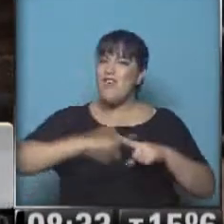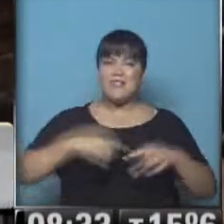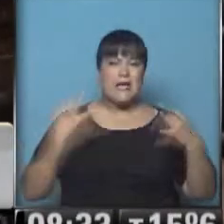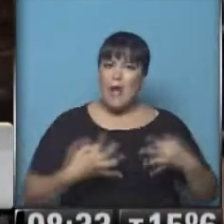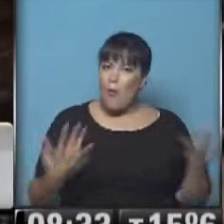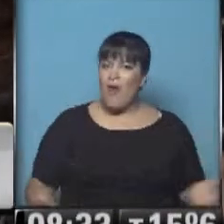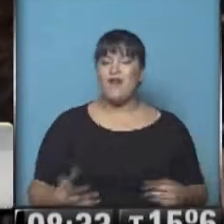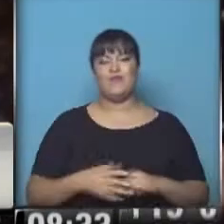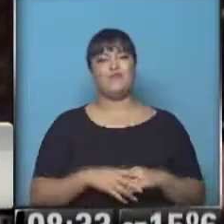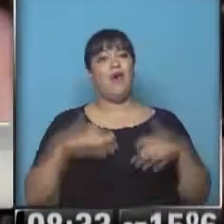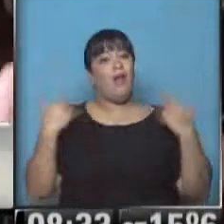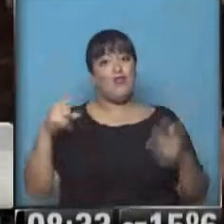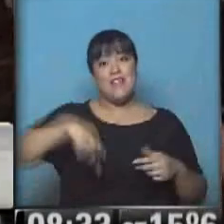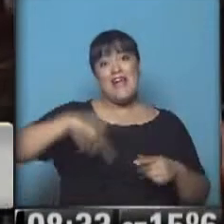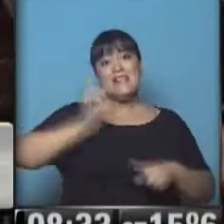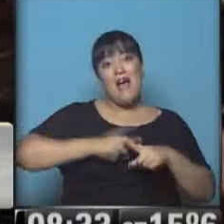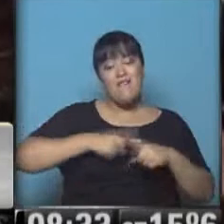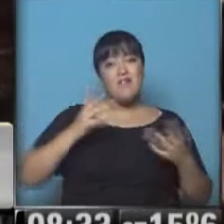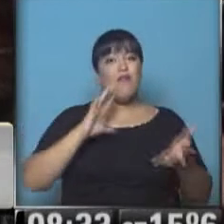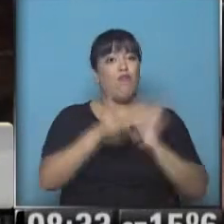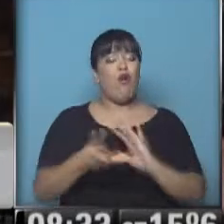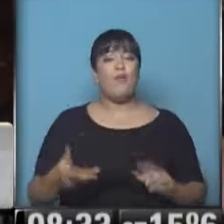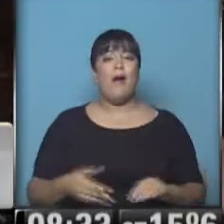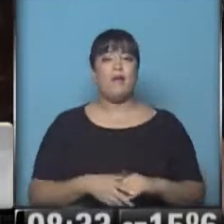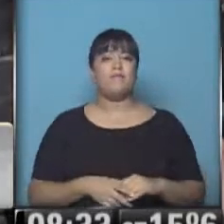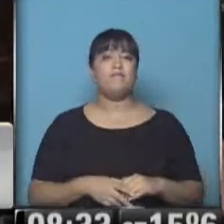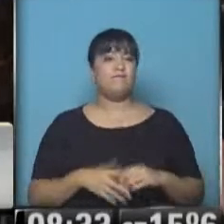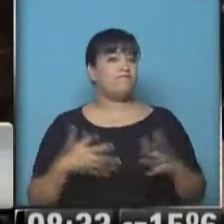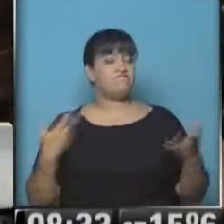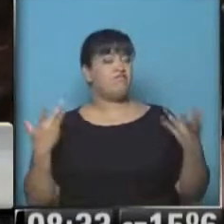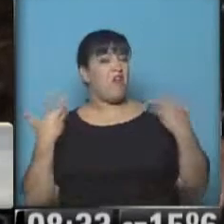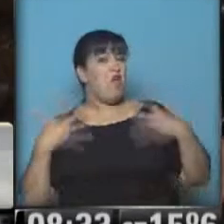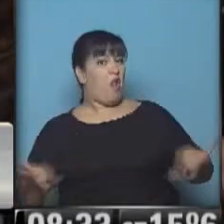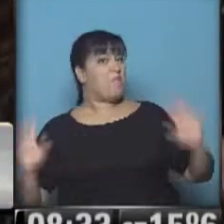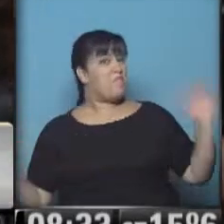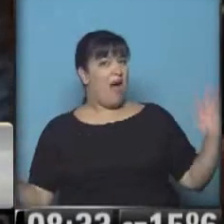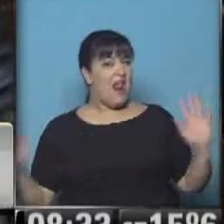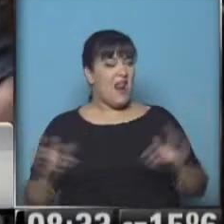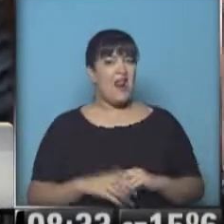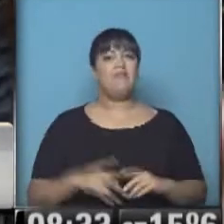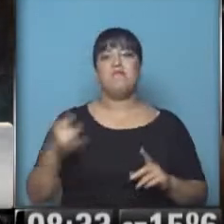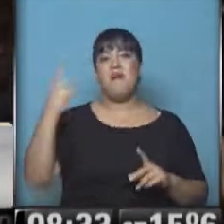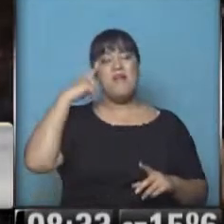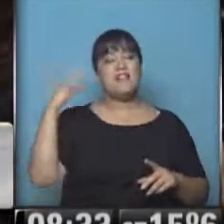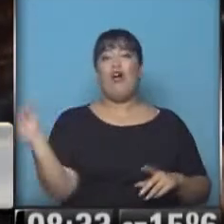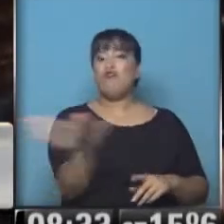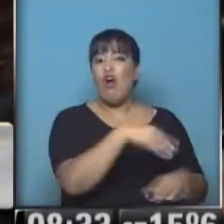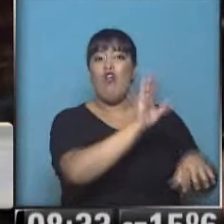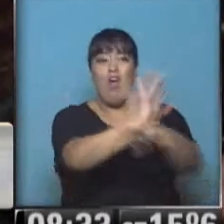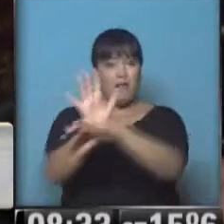Entonces, este festival es medio así como descontracturado, ¿viste? Es como un festival que vos decís, bueno, tocan todos estos artistas,